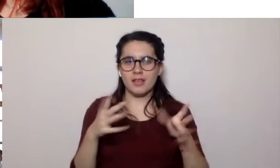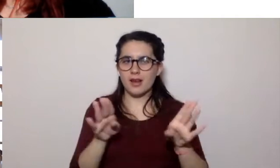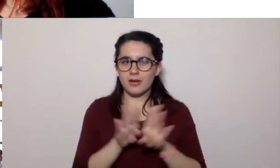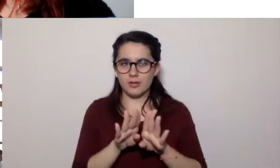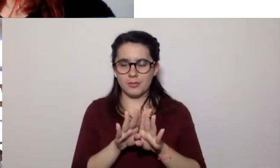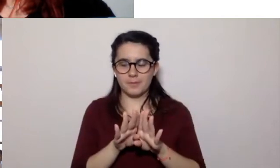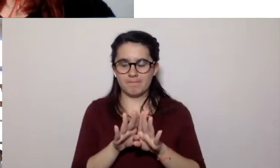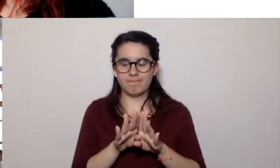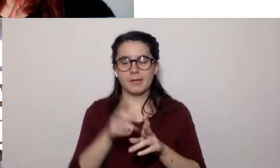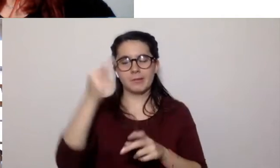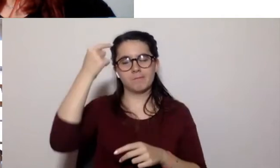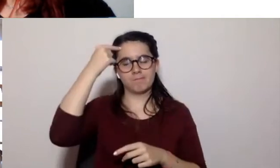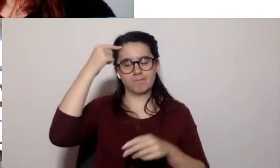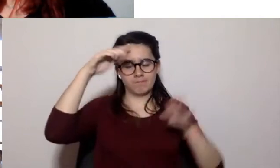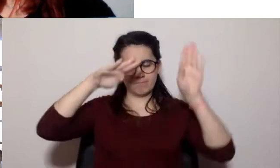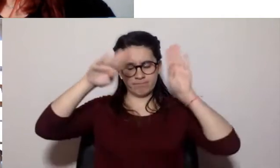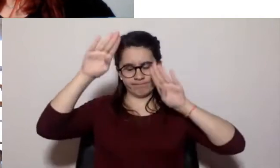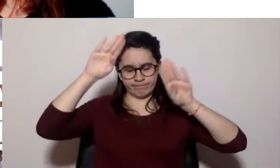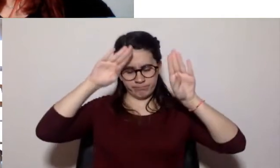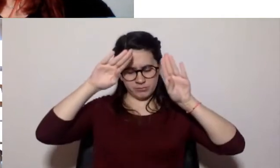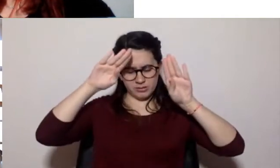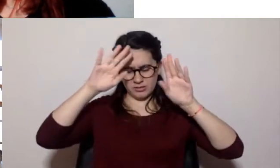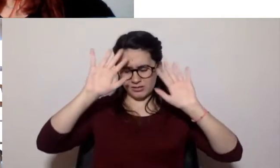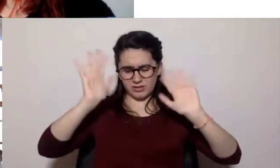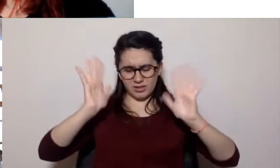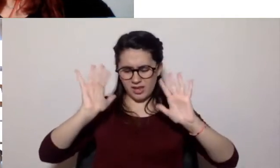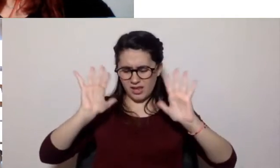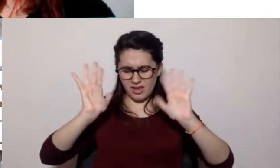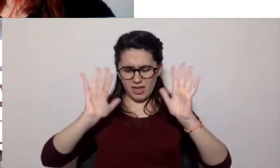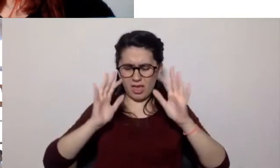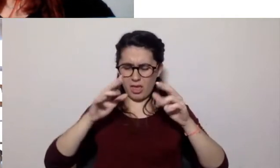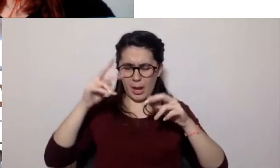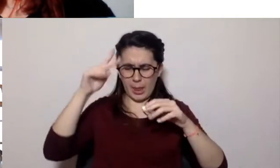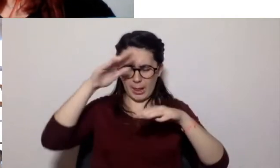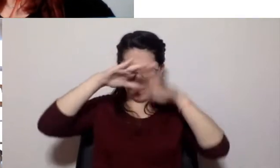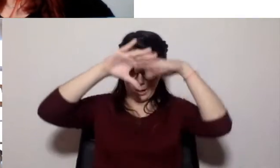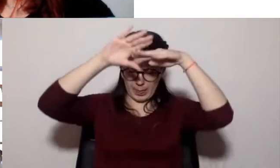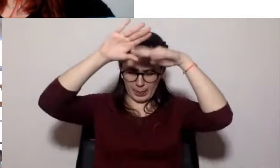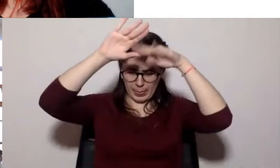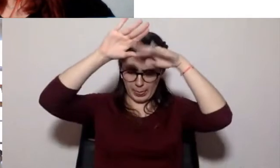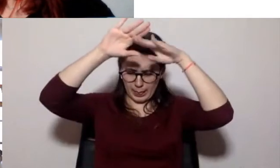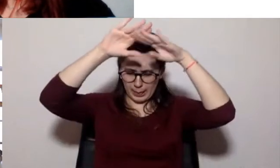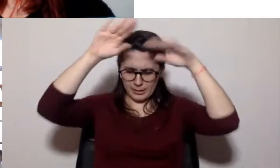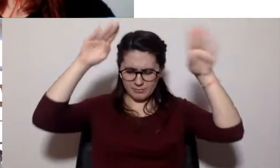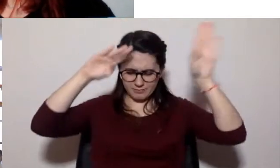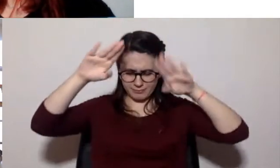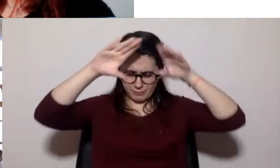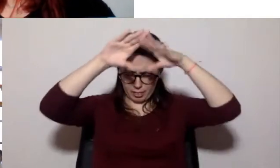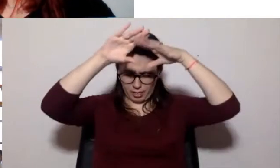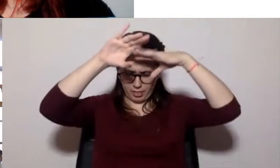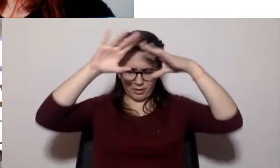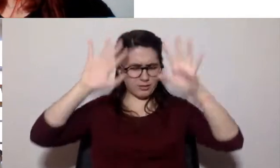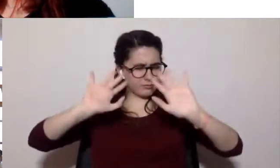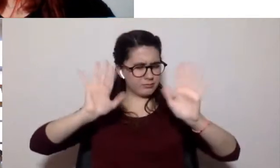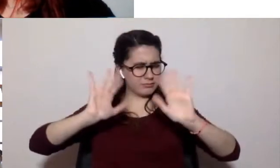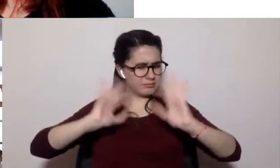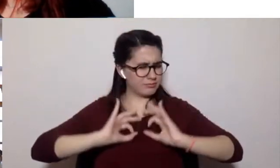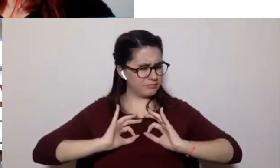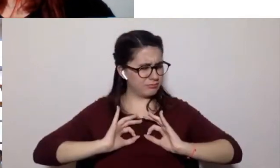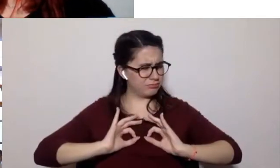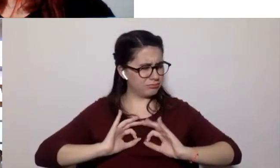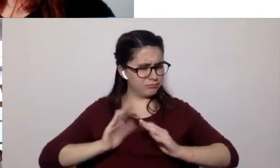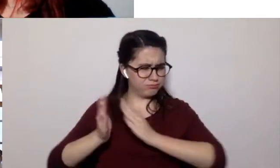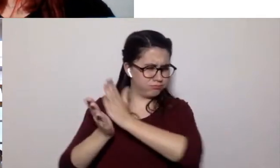alto, ¿qué estoy pensando? Si ya mi ardilla ya está, que se fue quién sabe a dónde, es decir,